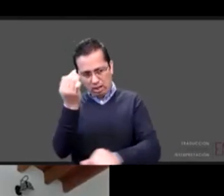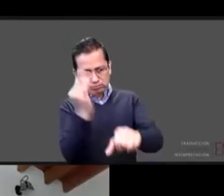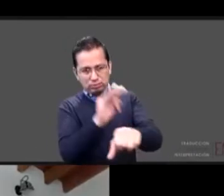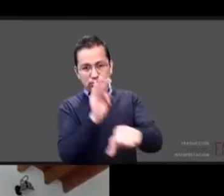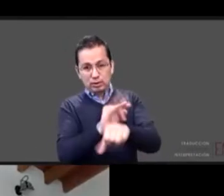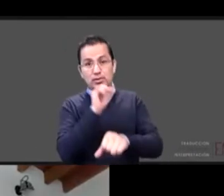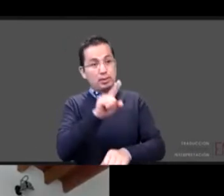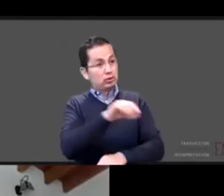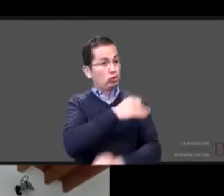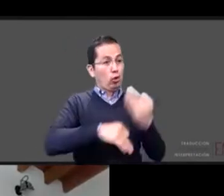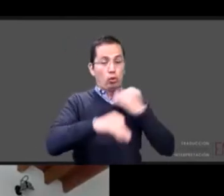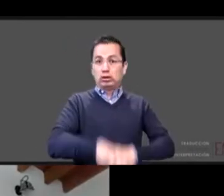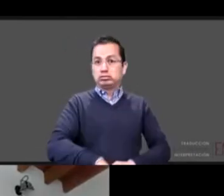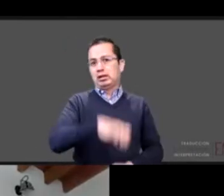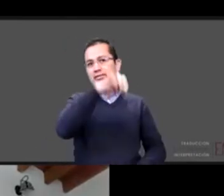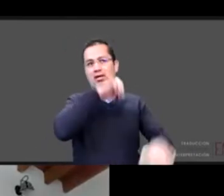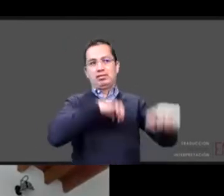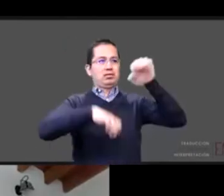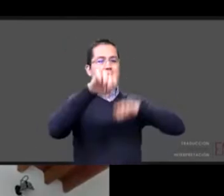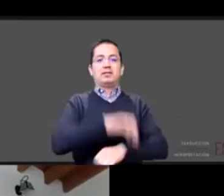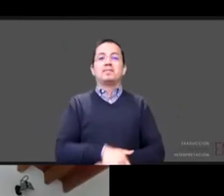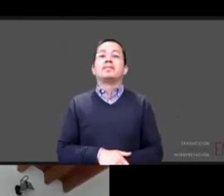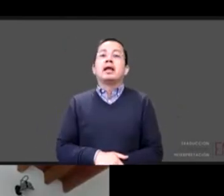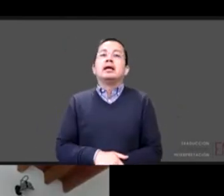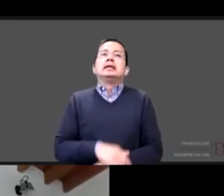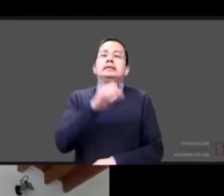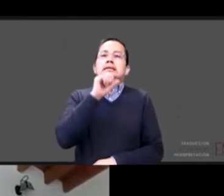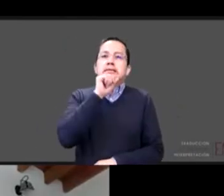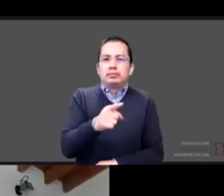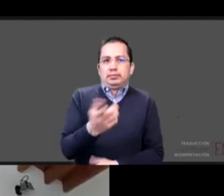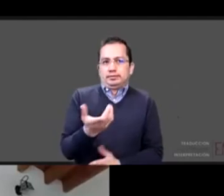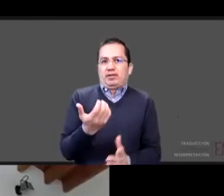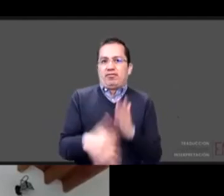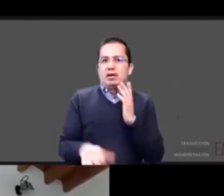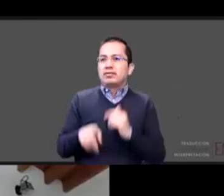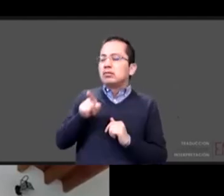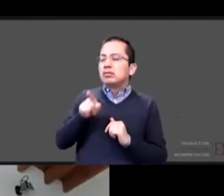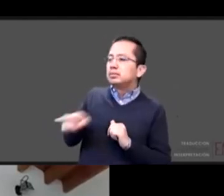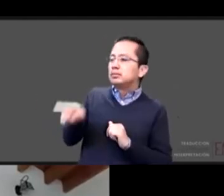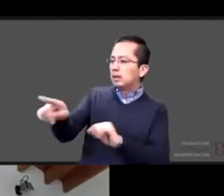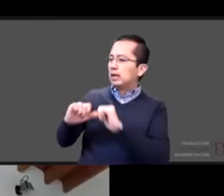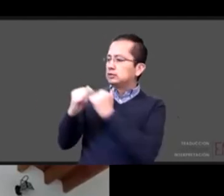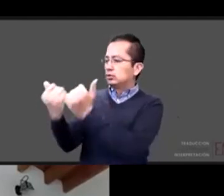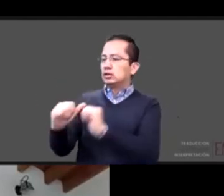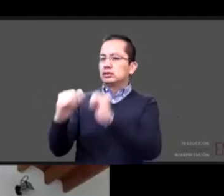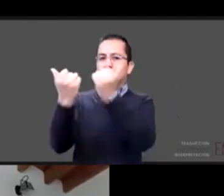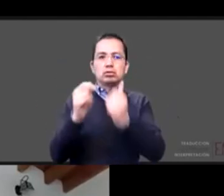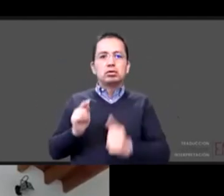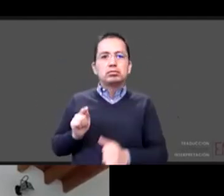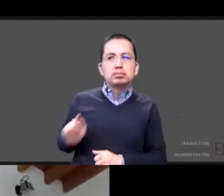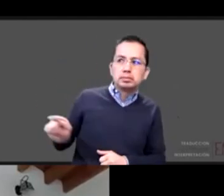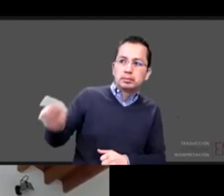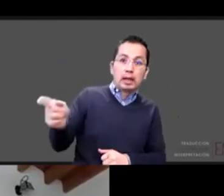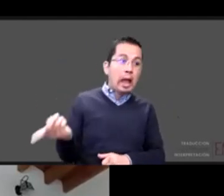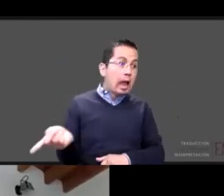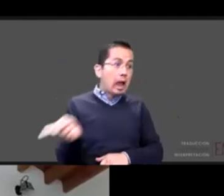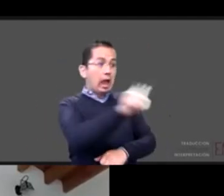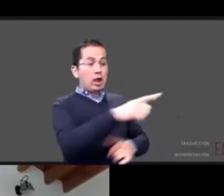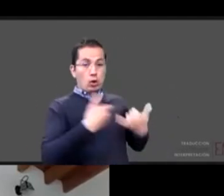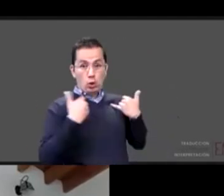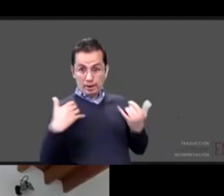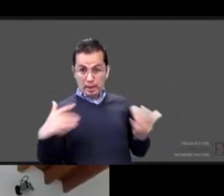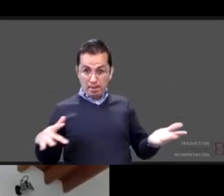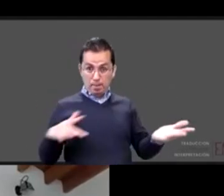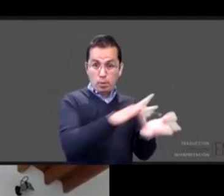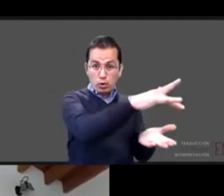el auditorio, estas organizaciones que están apoyando a los jóvenes que cuando no tienen estos elementos, ya no